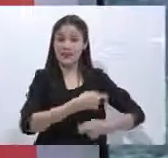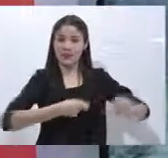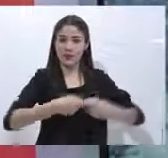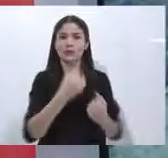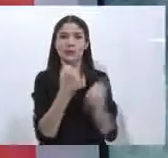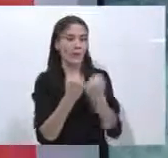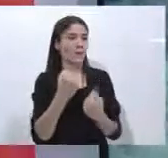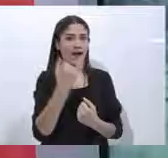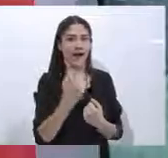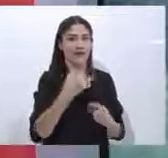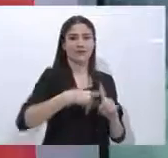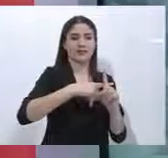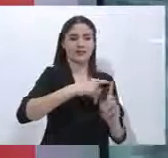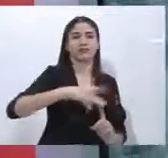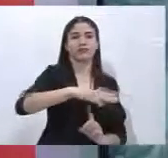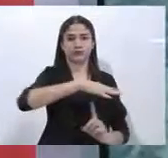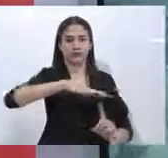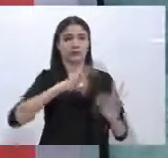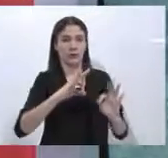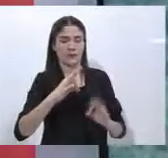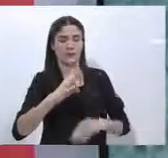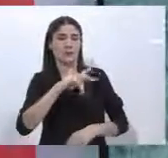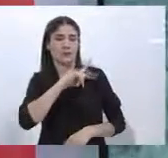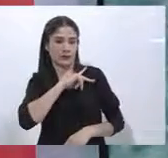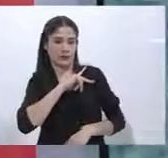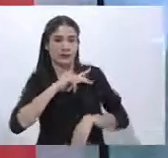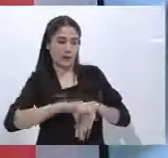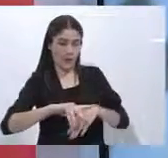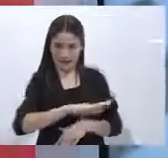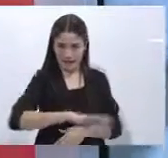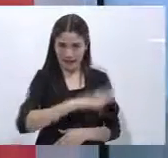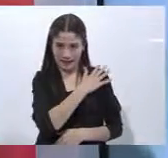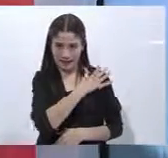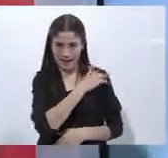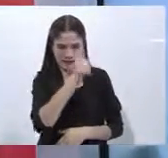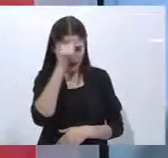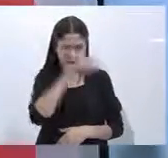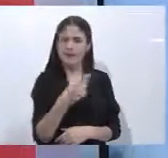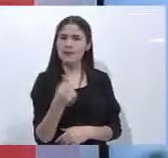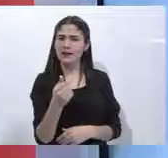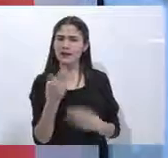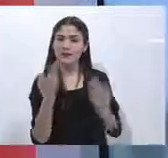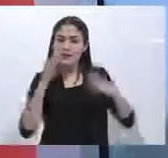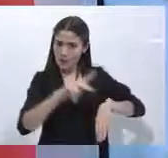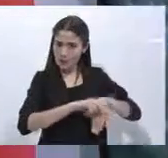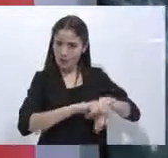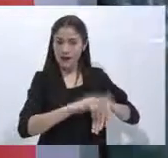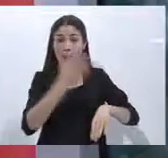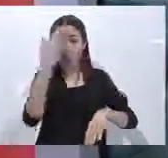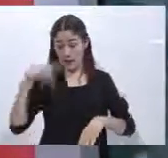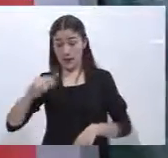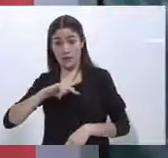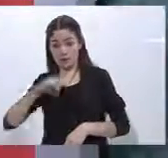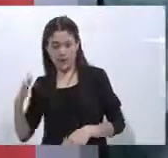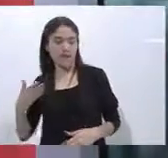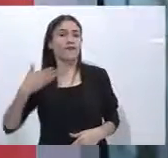aproximadamente hemos vendido hasta ahora en los 6 puestos esa es una plata que va a ir al productor y ese